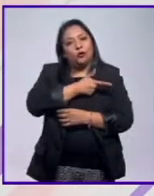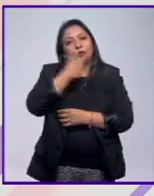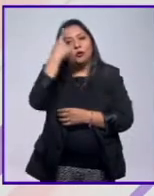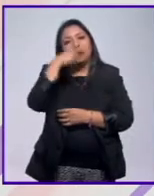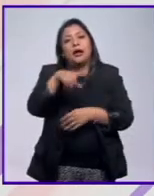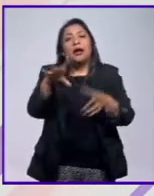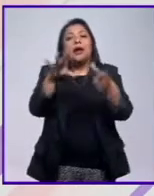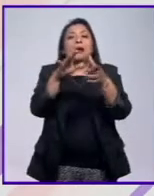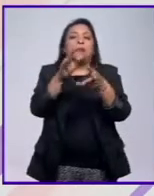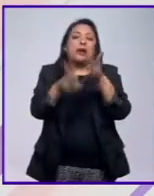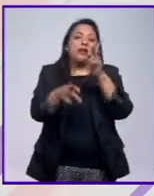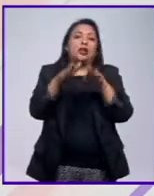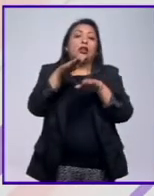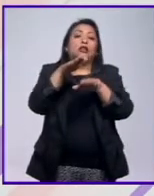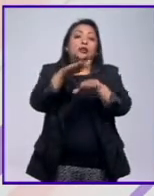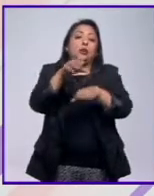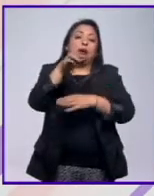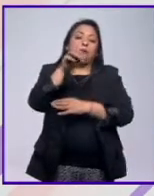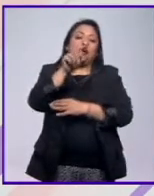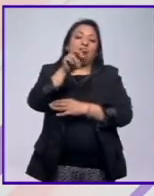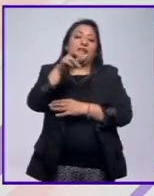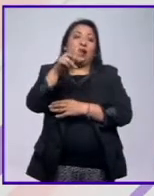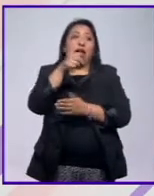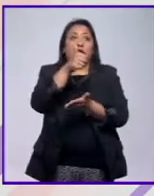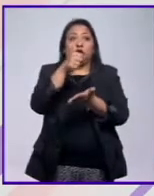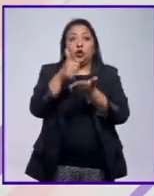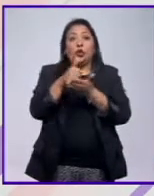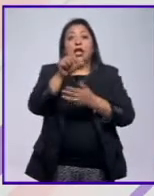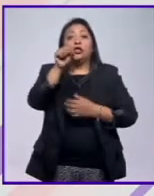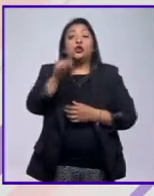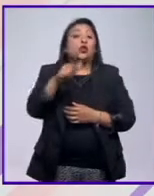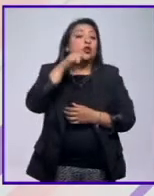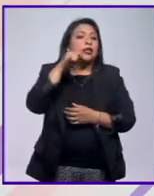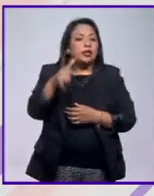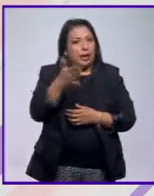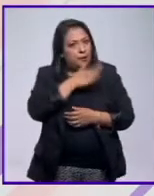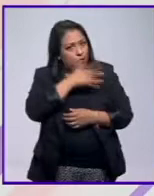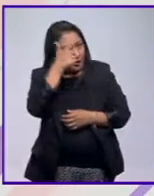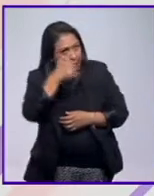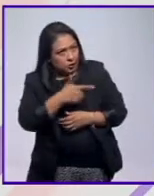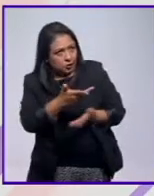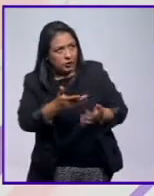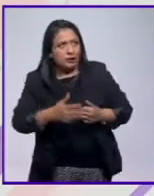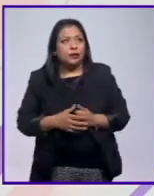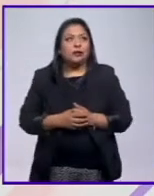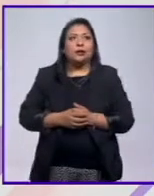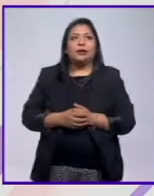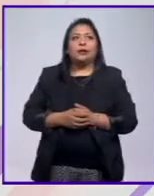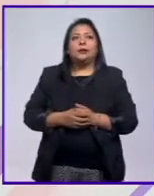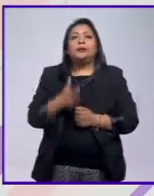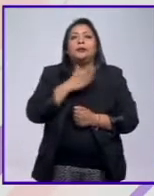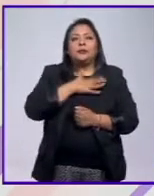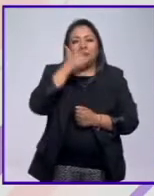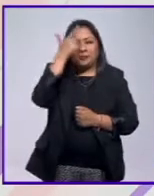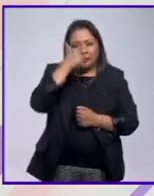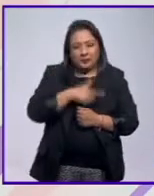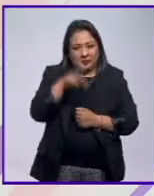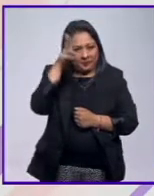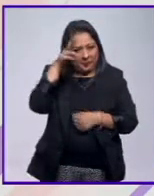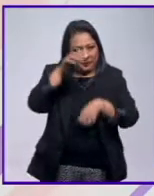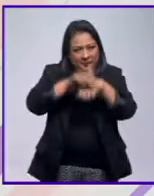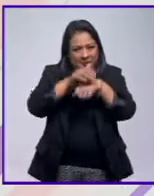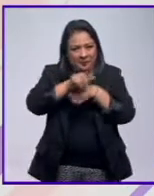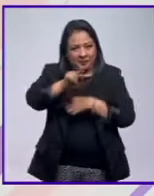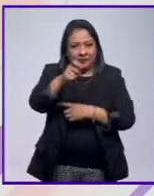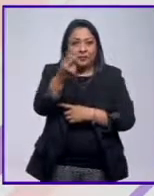para platicarnos de Matera, esta ciudad al sur de Italia. María Luz, buenas noches. Buenas noches, ¿qué tal amigos de